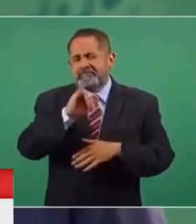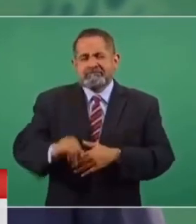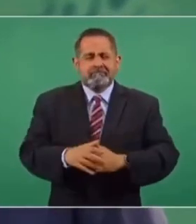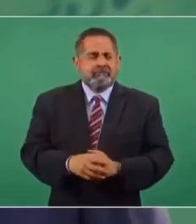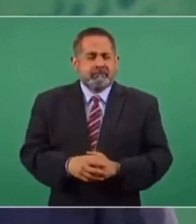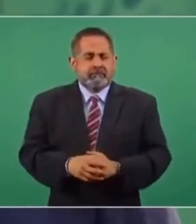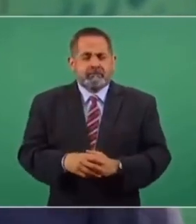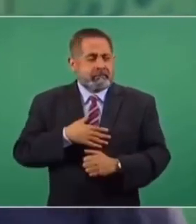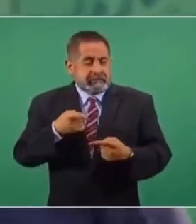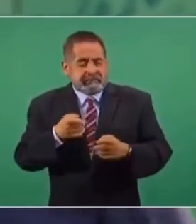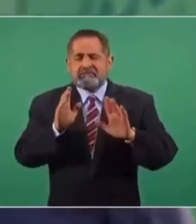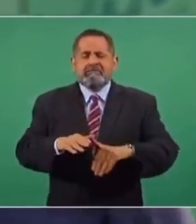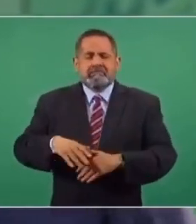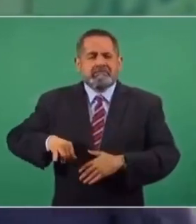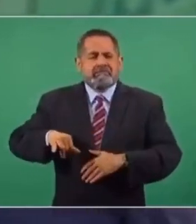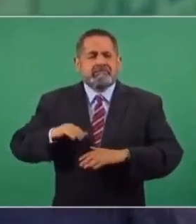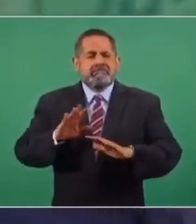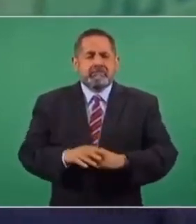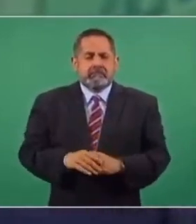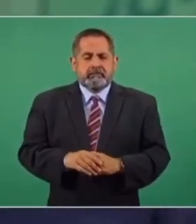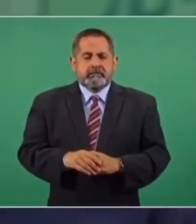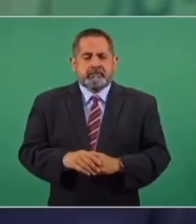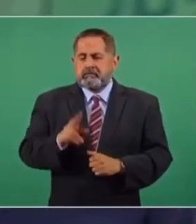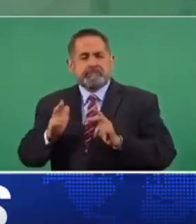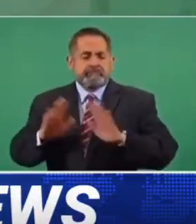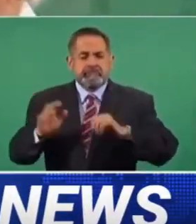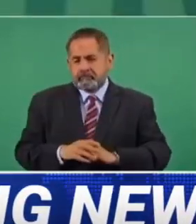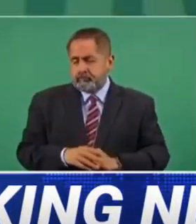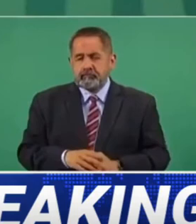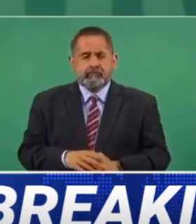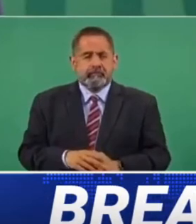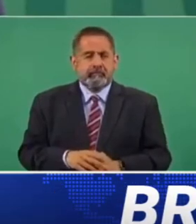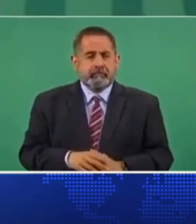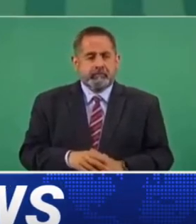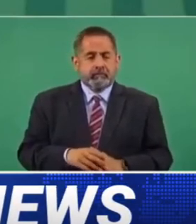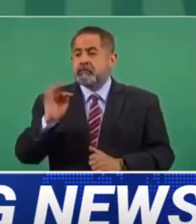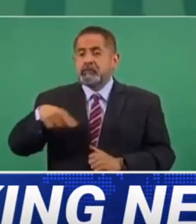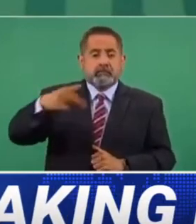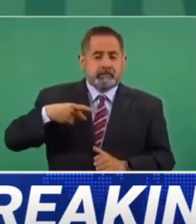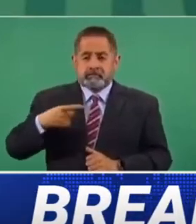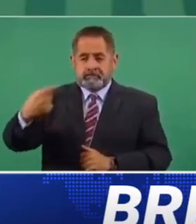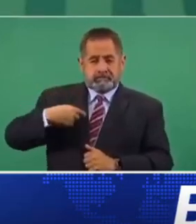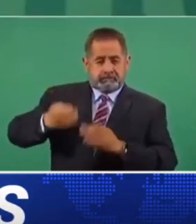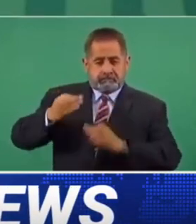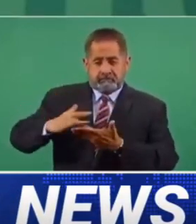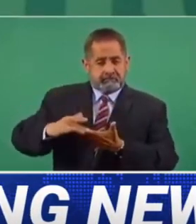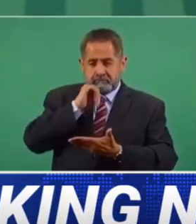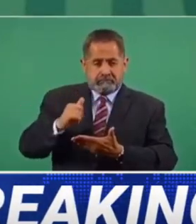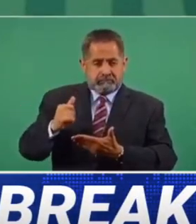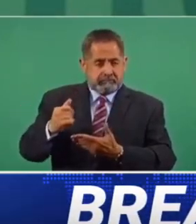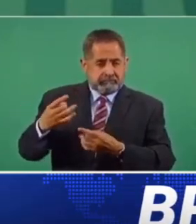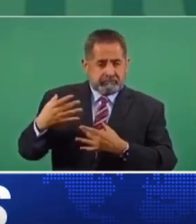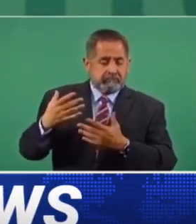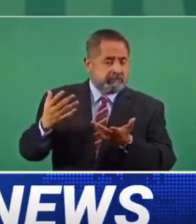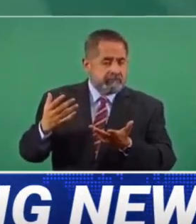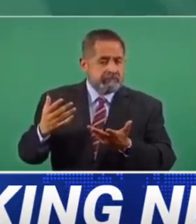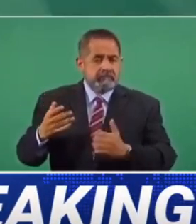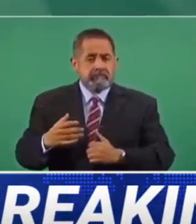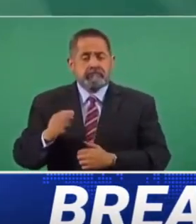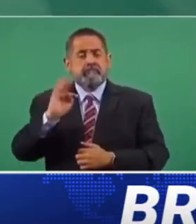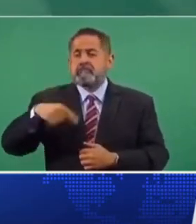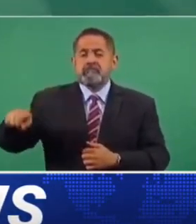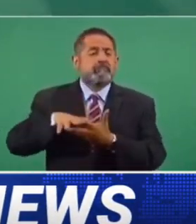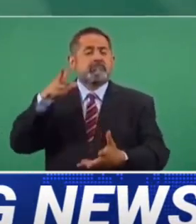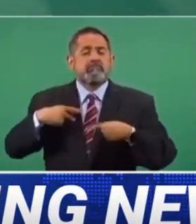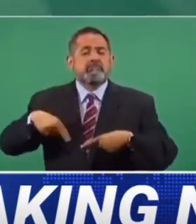Nunca me ha interesado eso. Ni nunca me ha interesado el dinero. Cuando yo no tenga la aceptación en las encuestas,